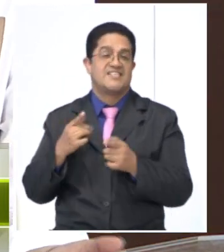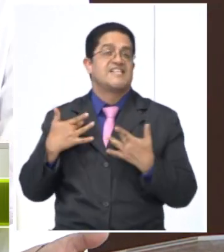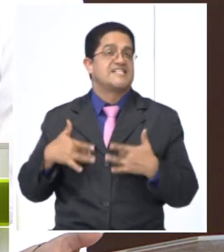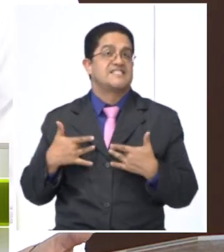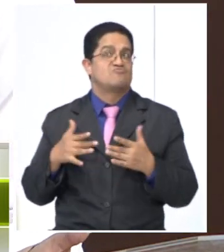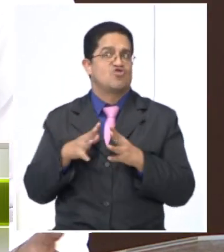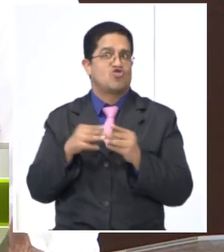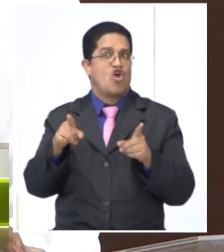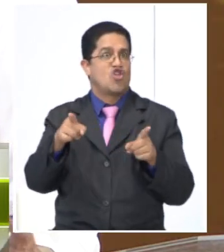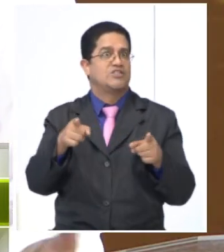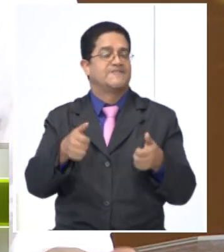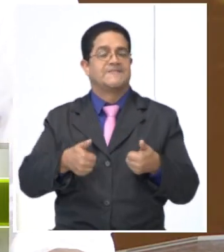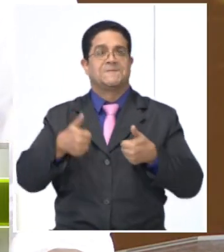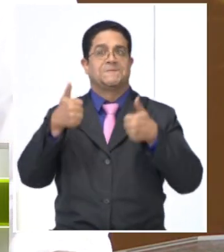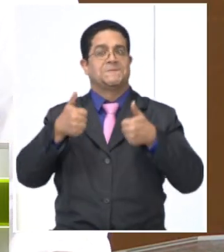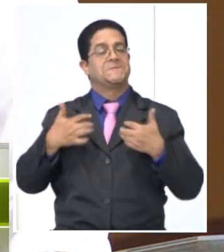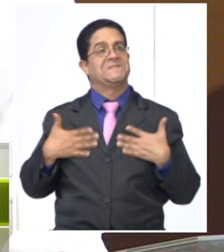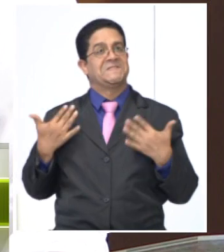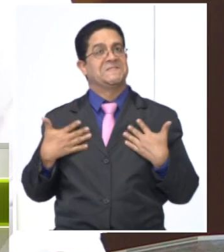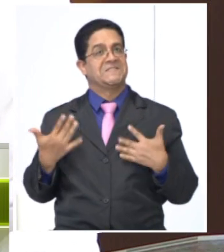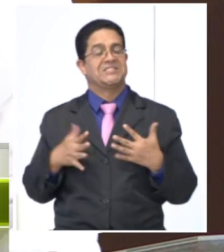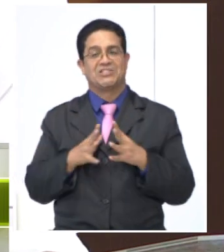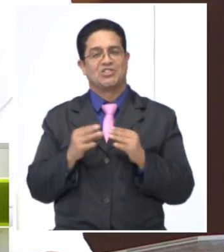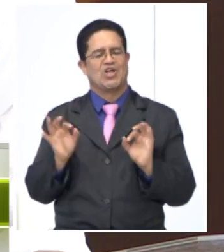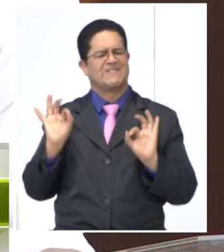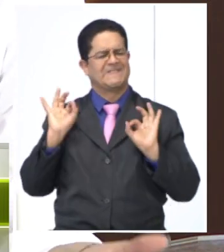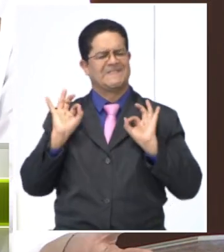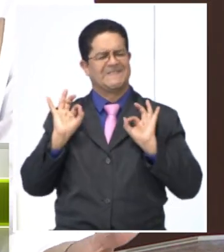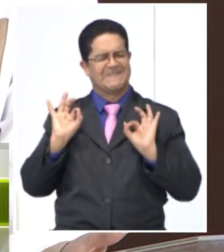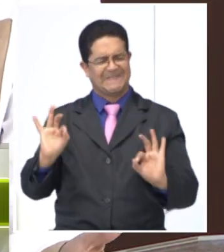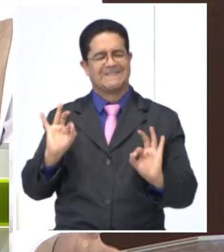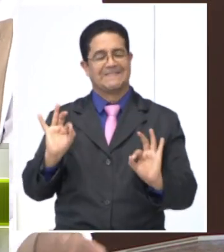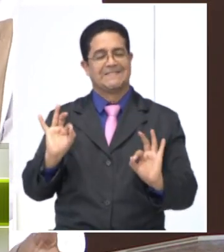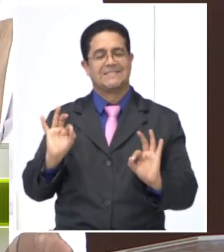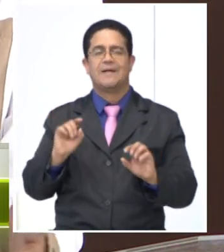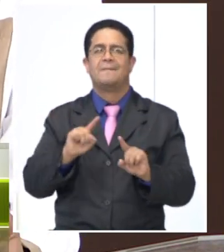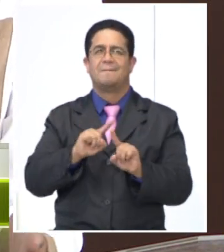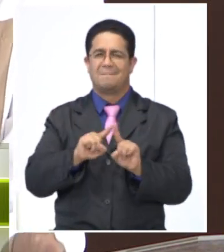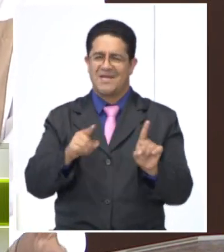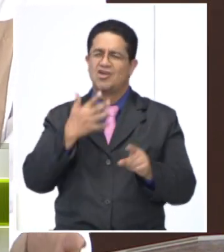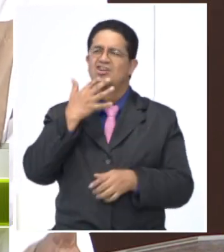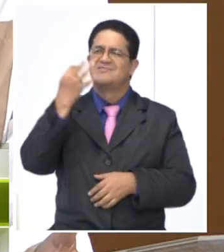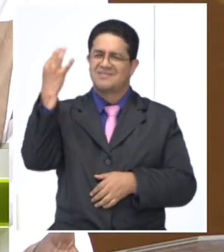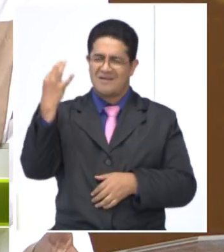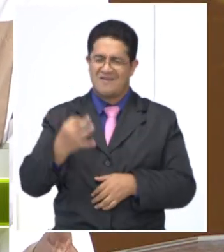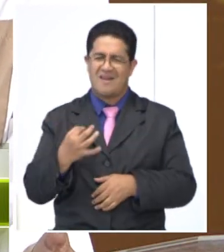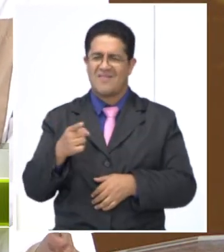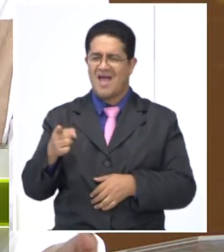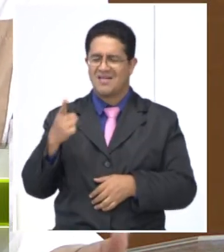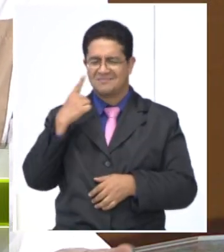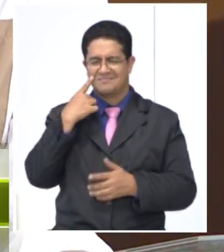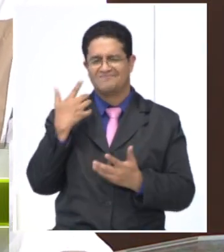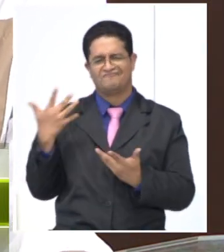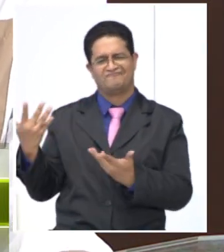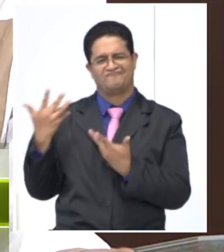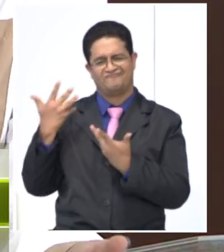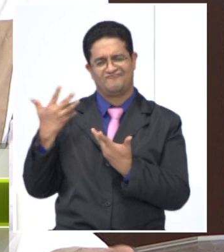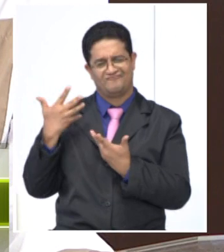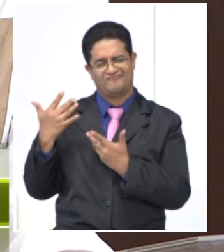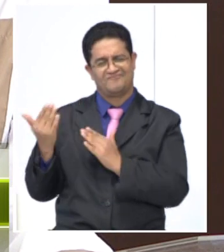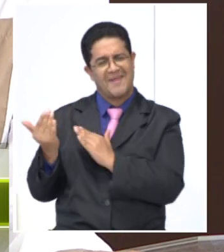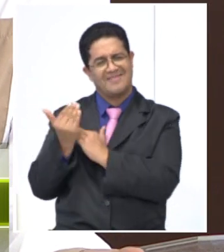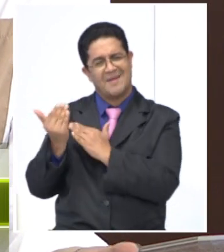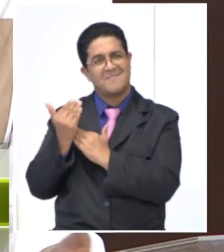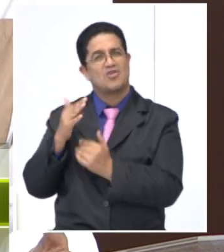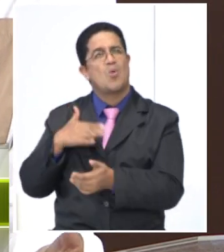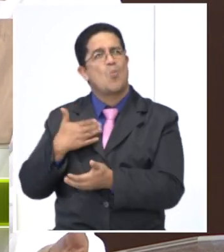está tan maravilloso y decimos, bueno, todo está equilibrado. Pero ¿realmente consideras que, por ejemplo, las terapias constantes de mantenimiento nos